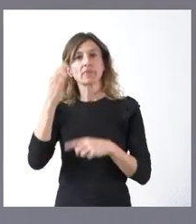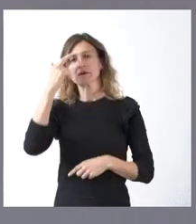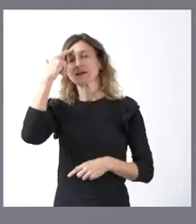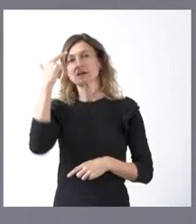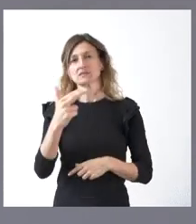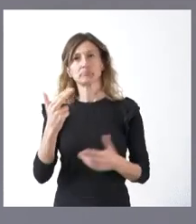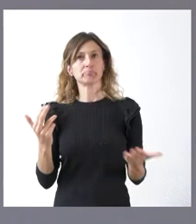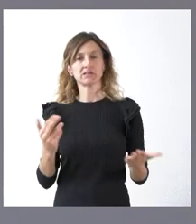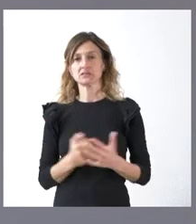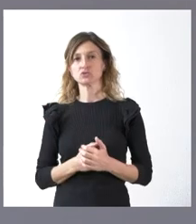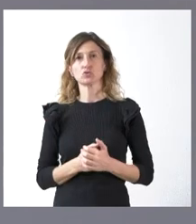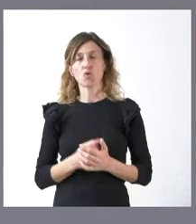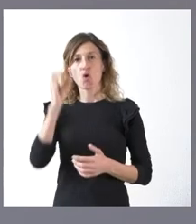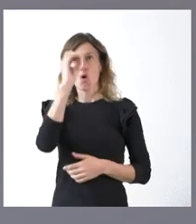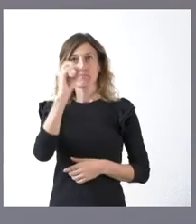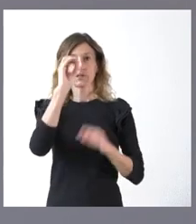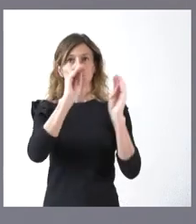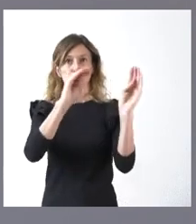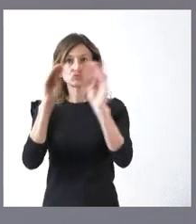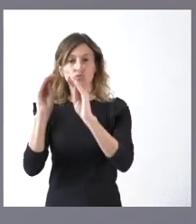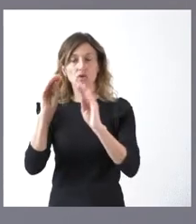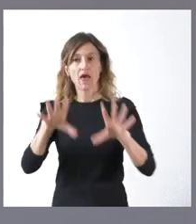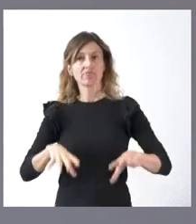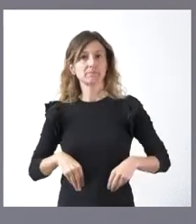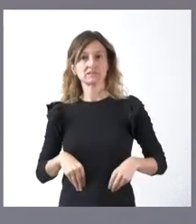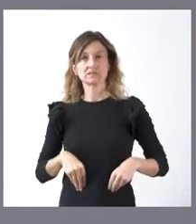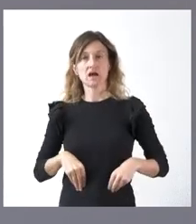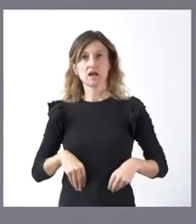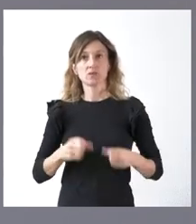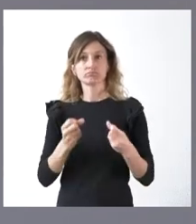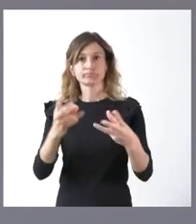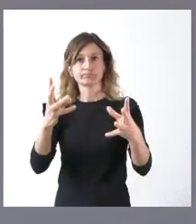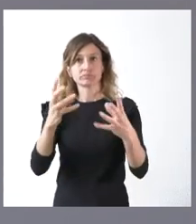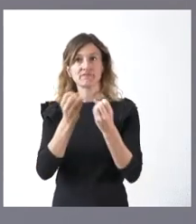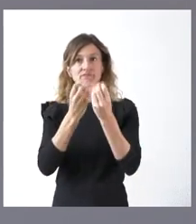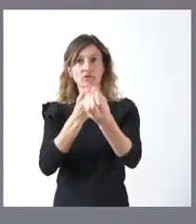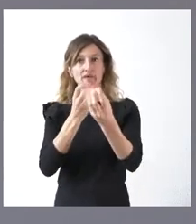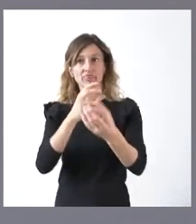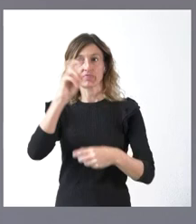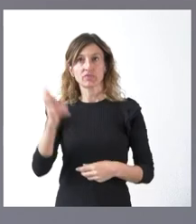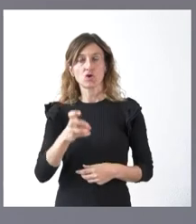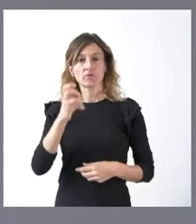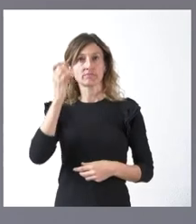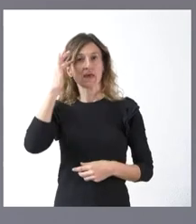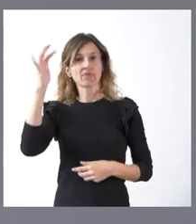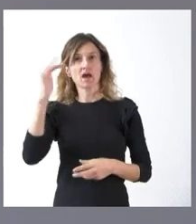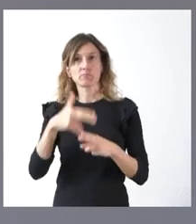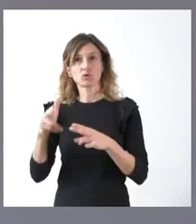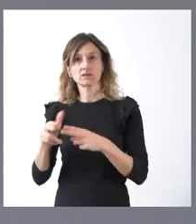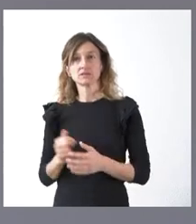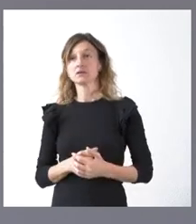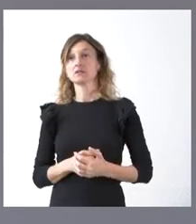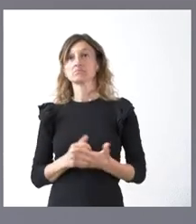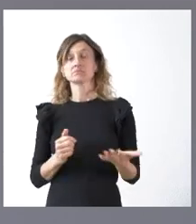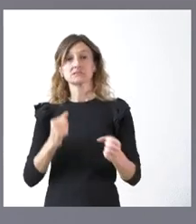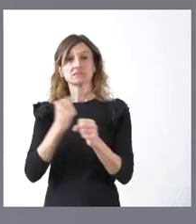esa opinión aceptar la pluralidad informativa trabajar por esa pluralidad informativa y de hecho